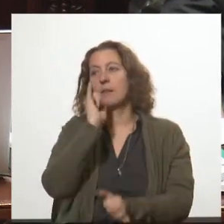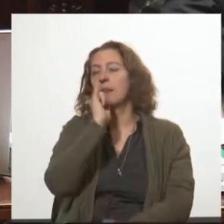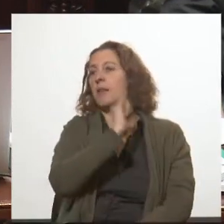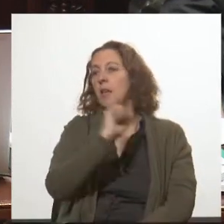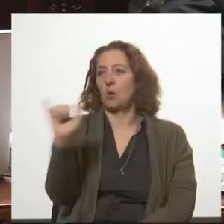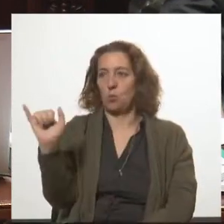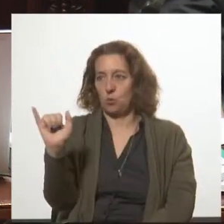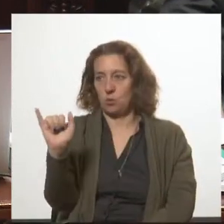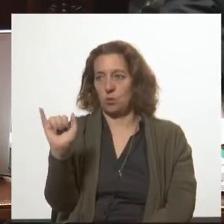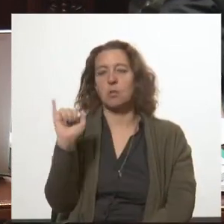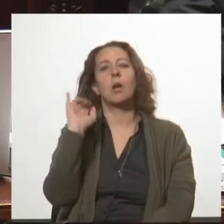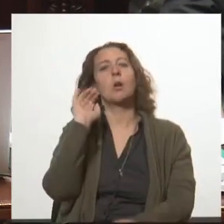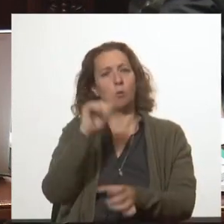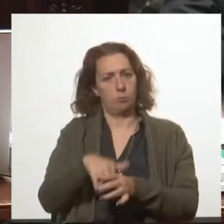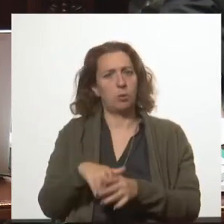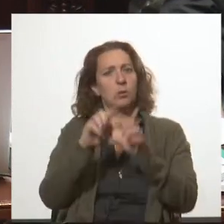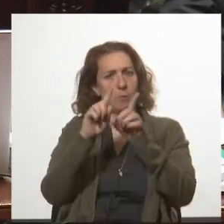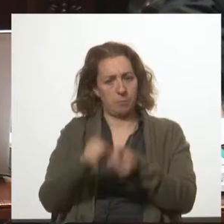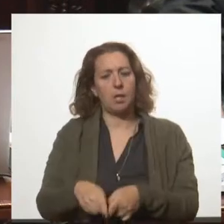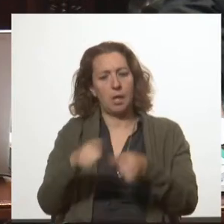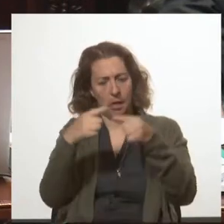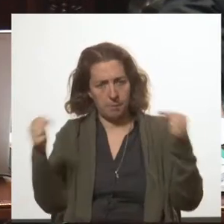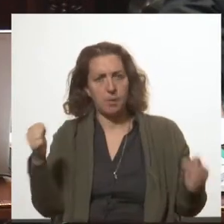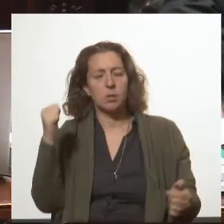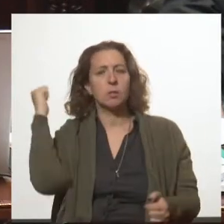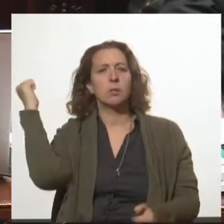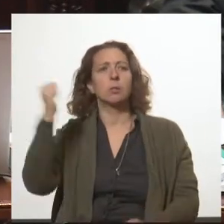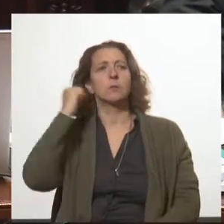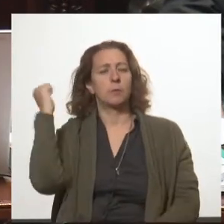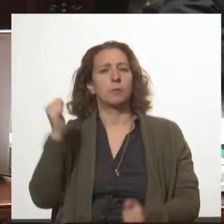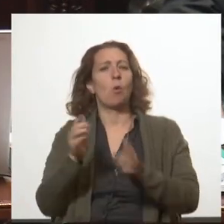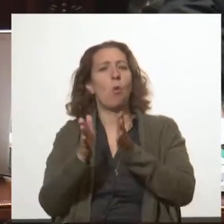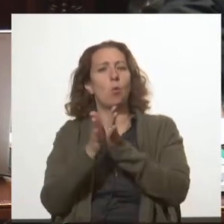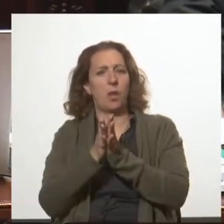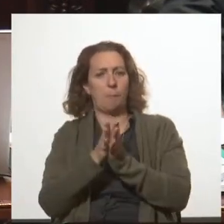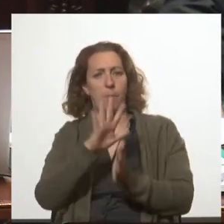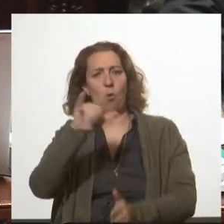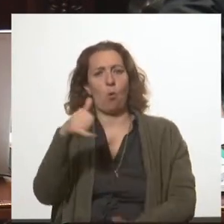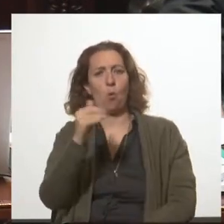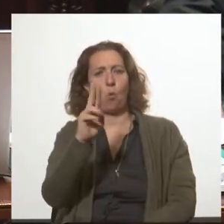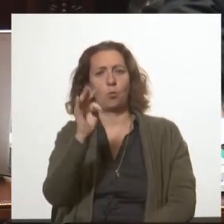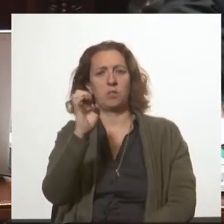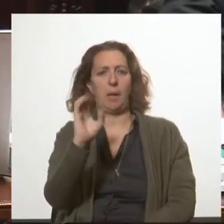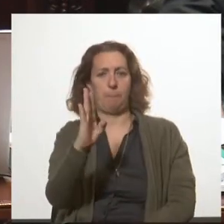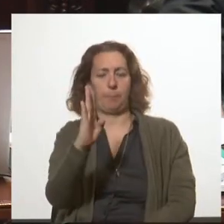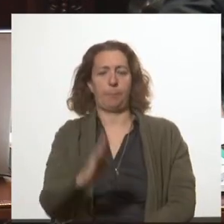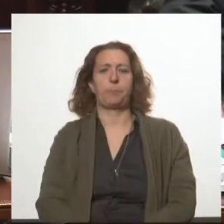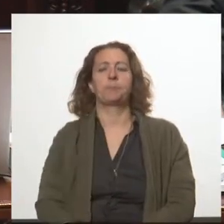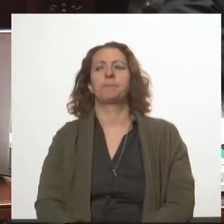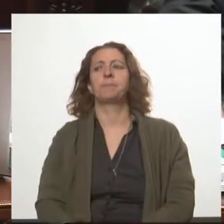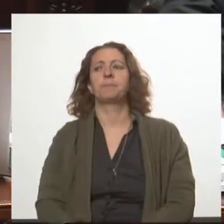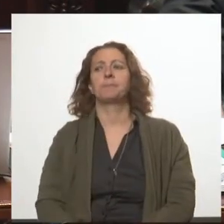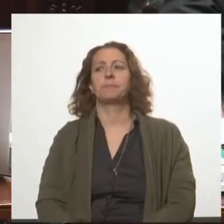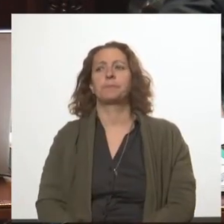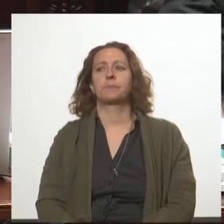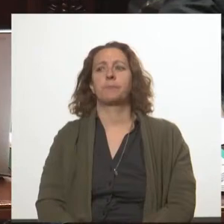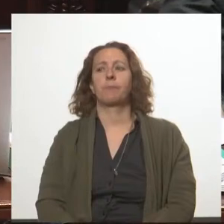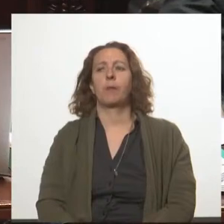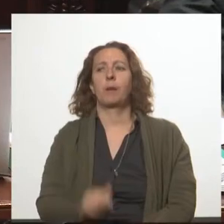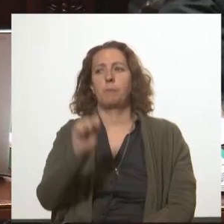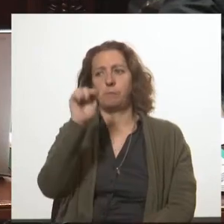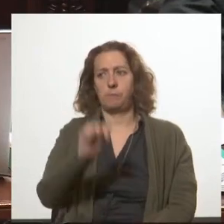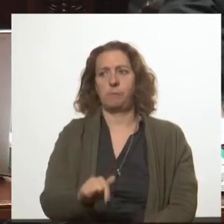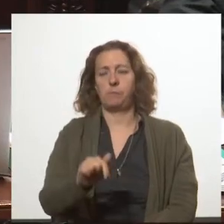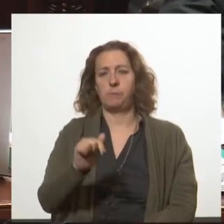incorporando incluso los elementos relevados por la hood en este prestigioso le